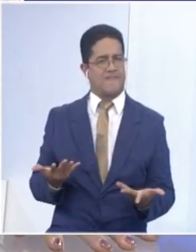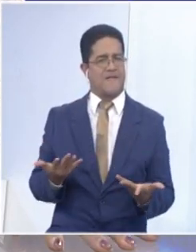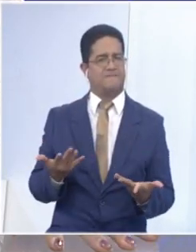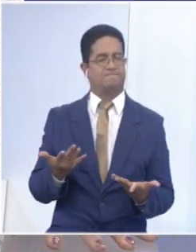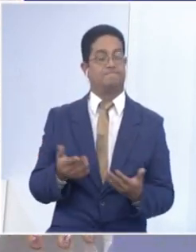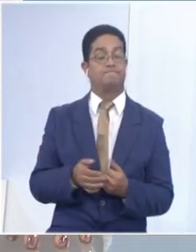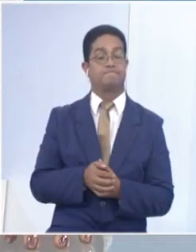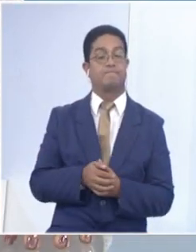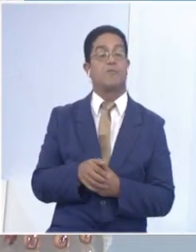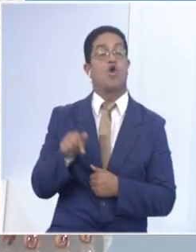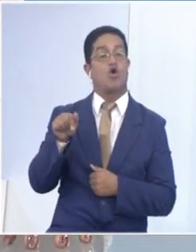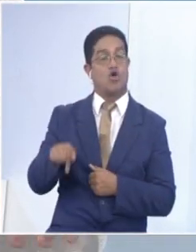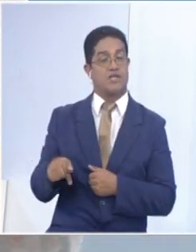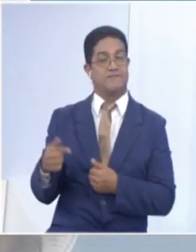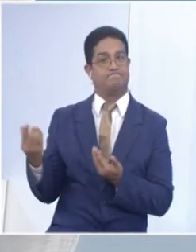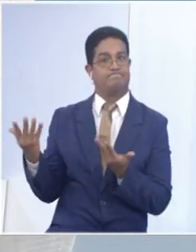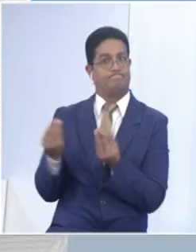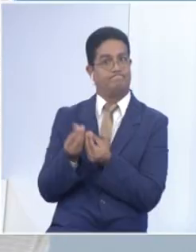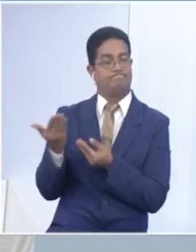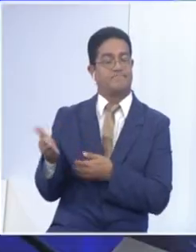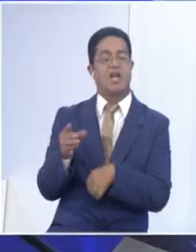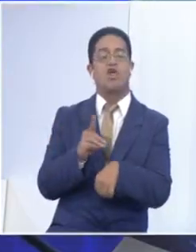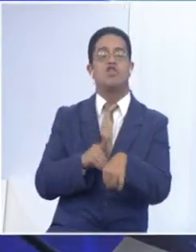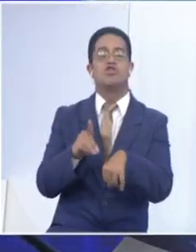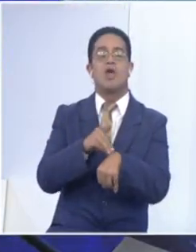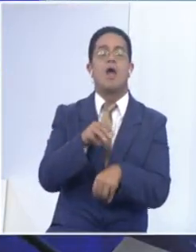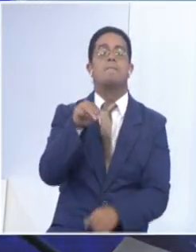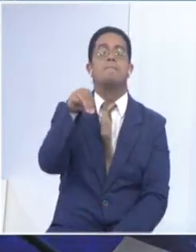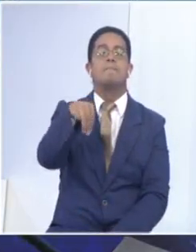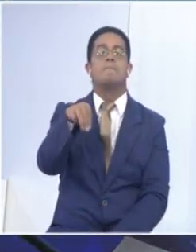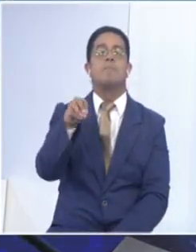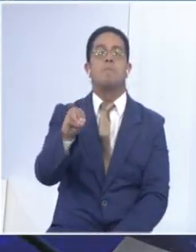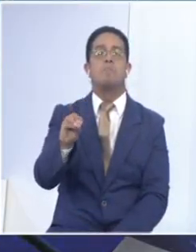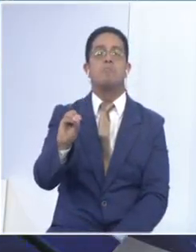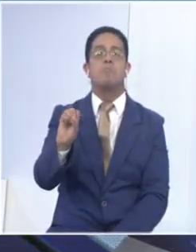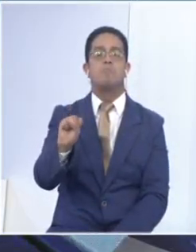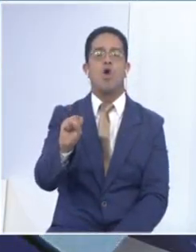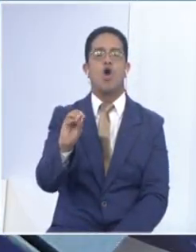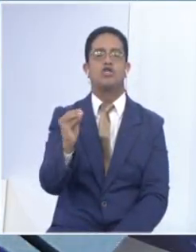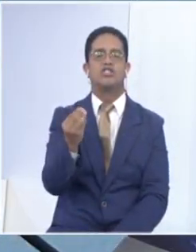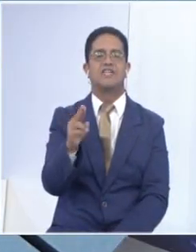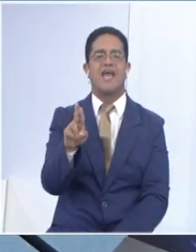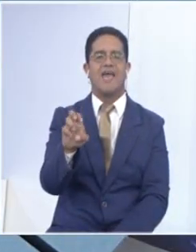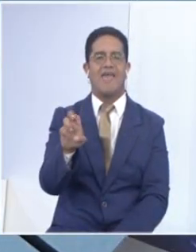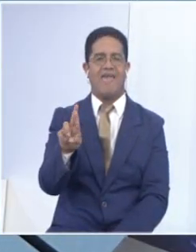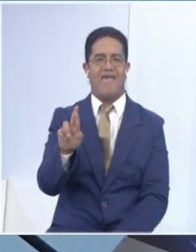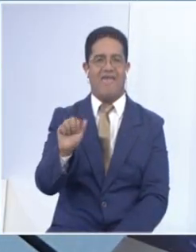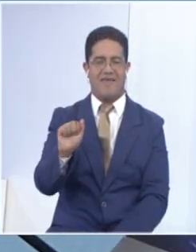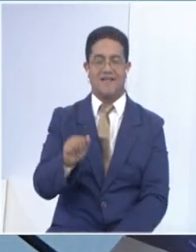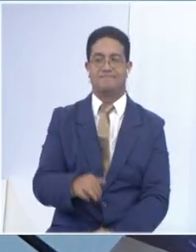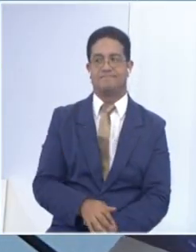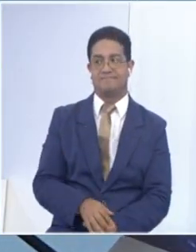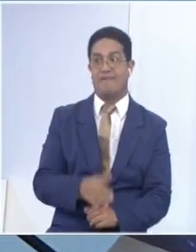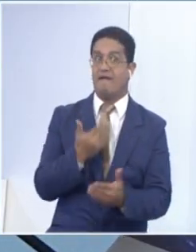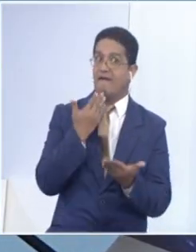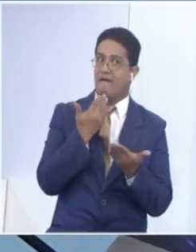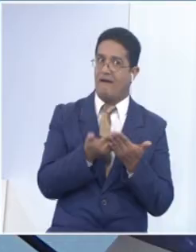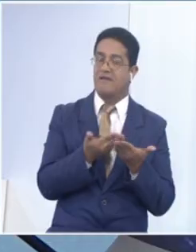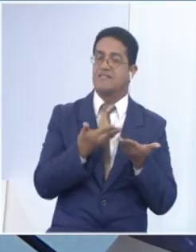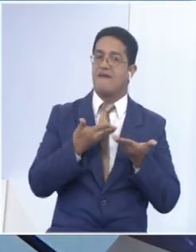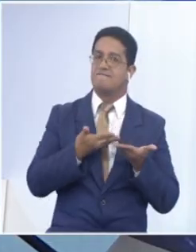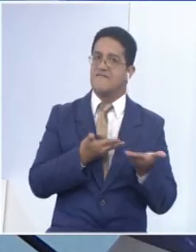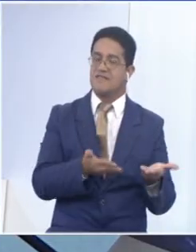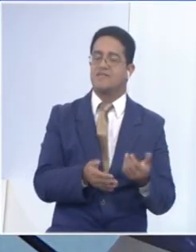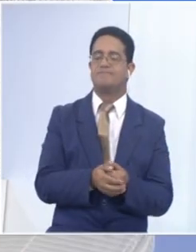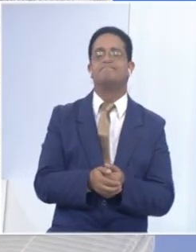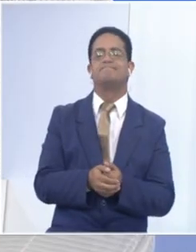parte neurológica. Por eso hoy nos acompaña el doctor Isaac Mosquera, médico neurólogo. Gracias por estar con nosotros. Gracias, Daniela, por la invitación. Gracias